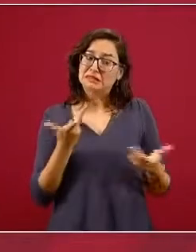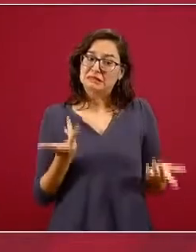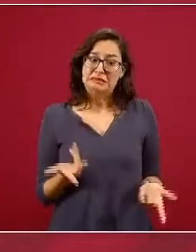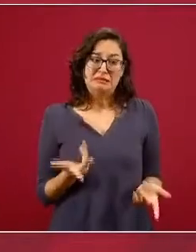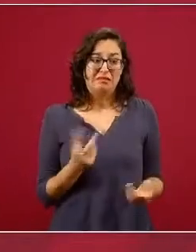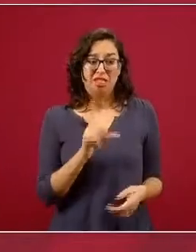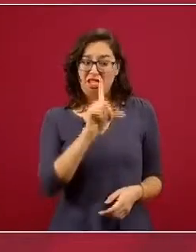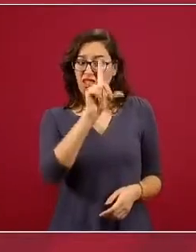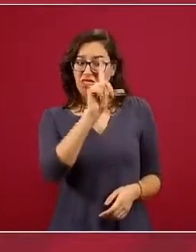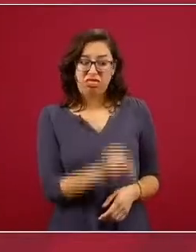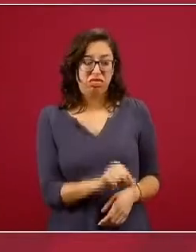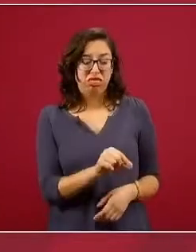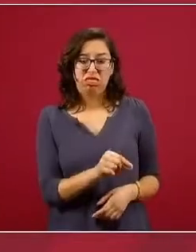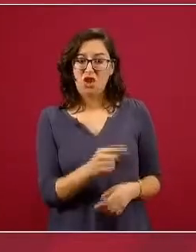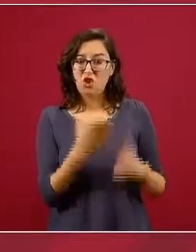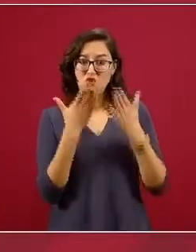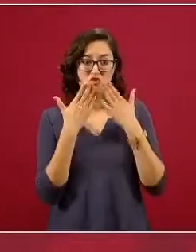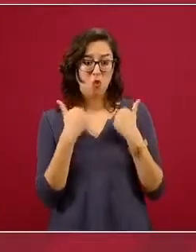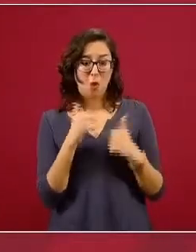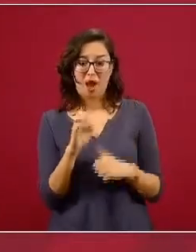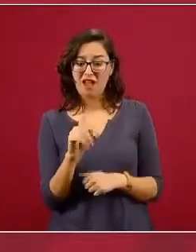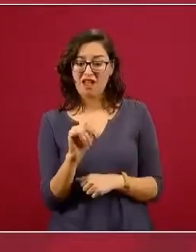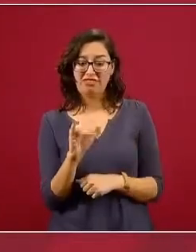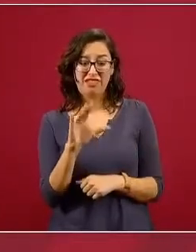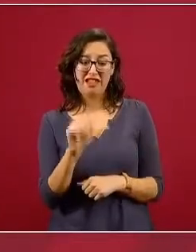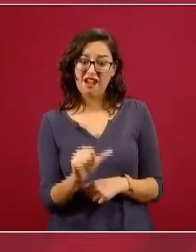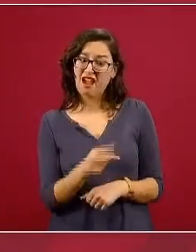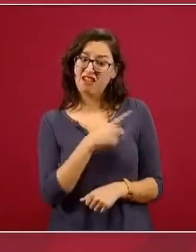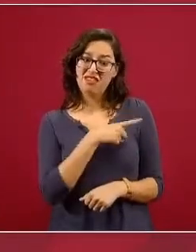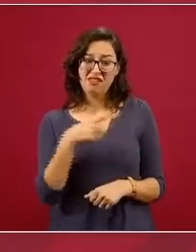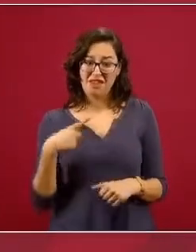del compromiso ético de los medios de comunicación.